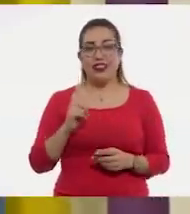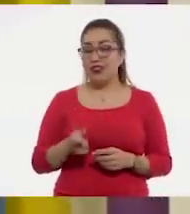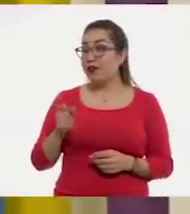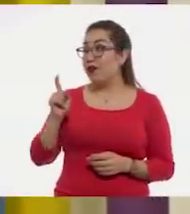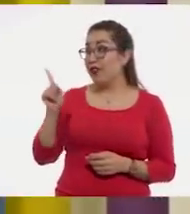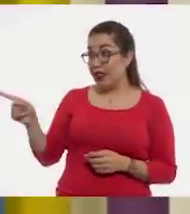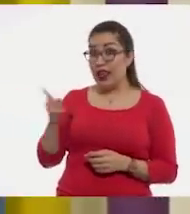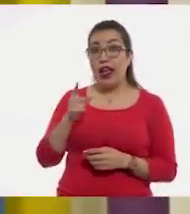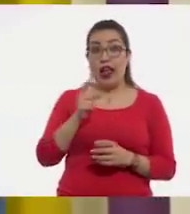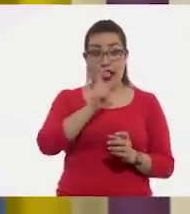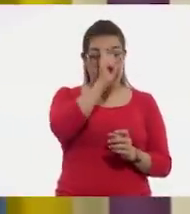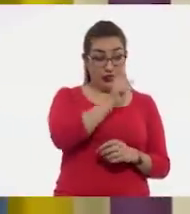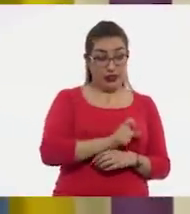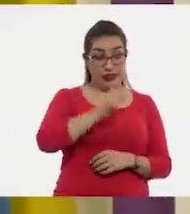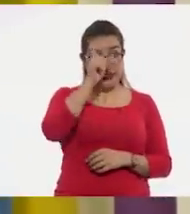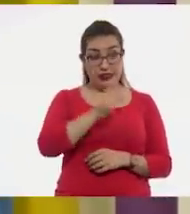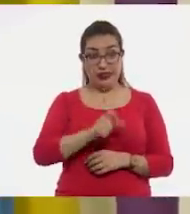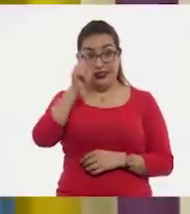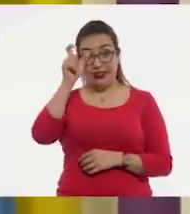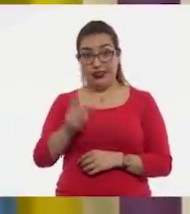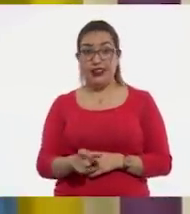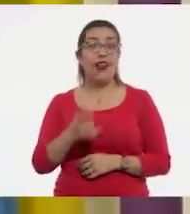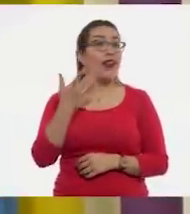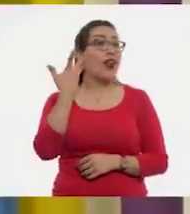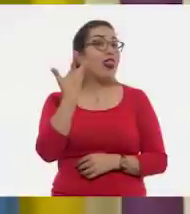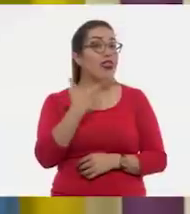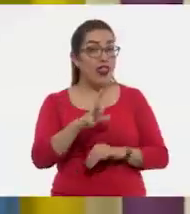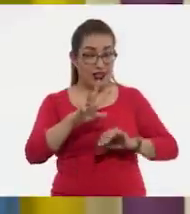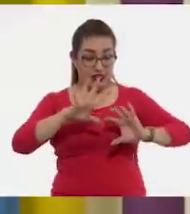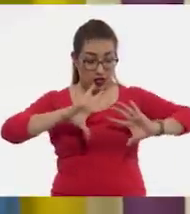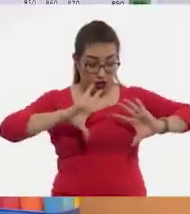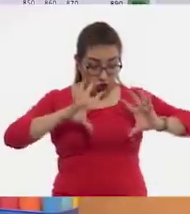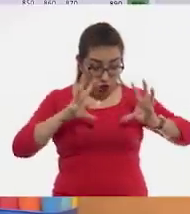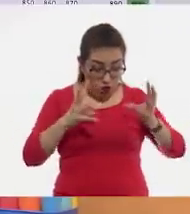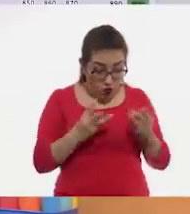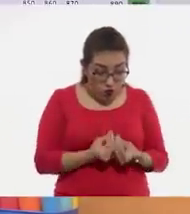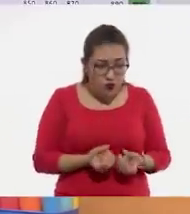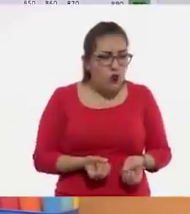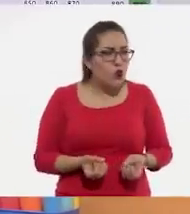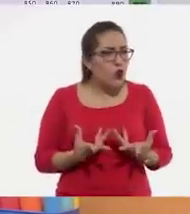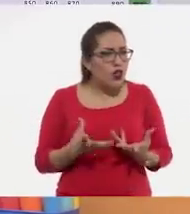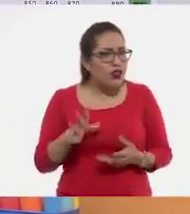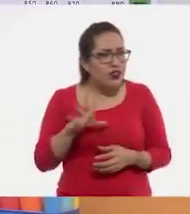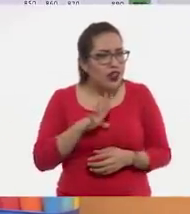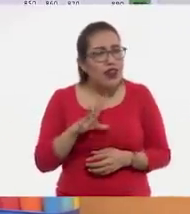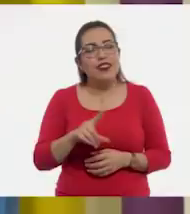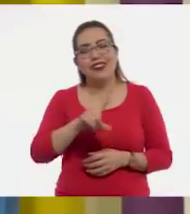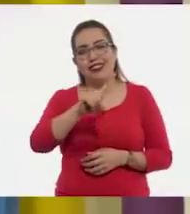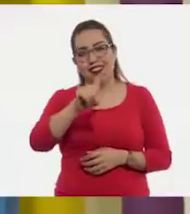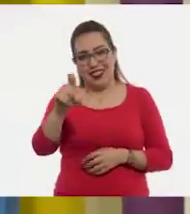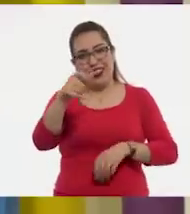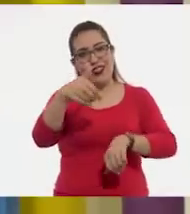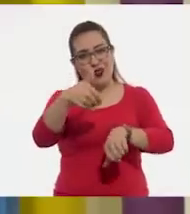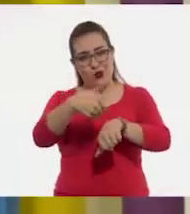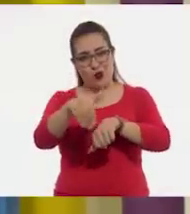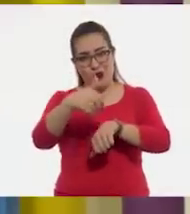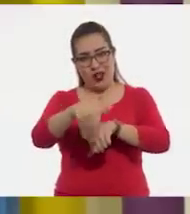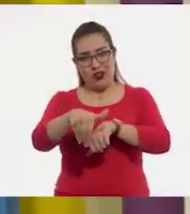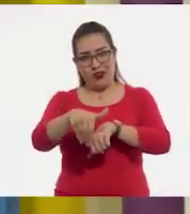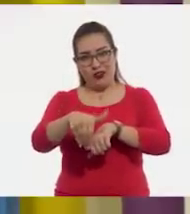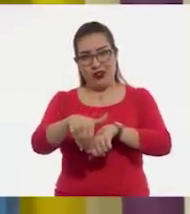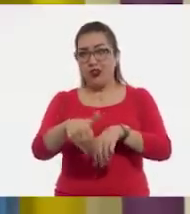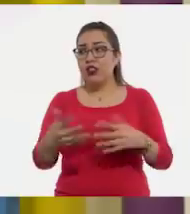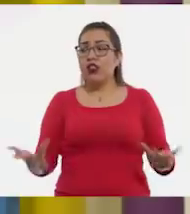10 tiras yo puedo formar el número 100. 100. Es decir, que ¿cuántas veces está sumando